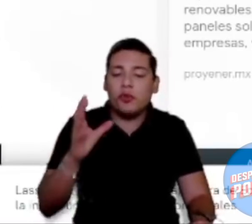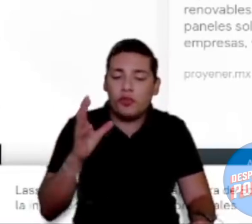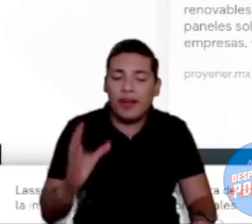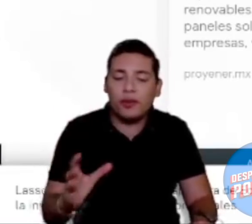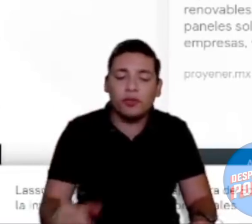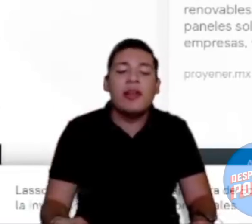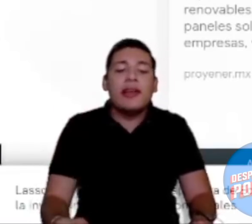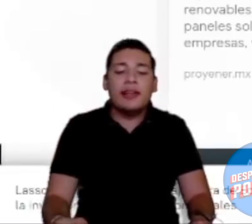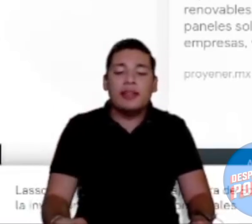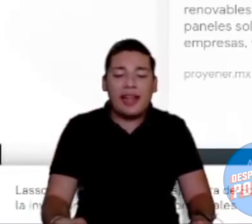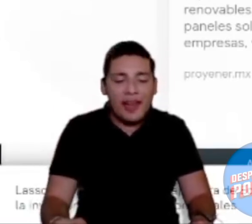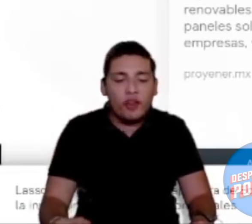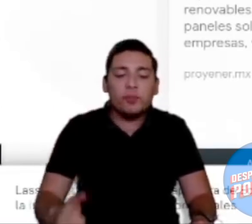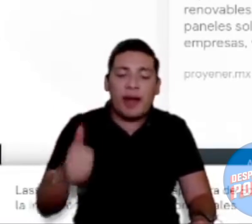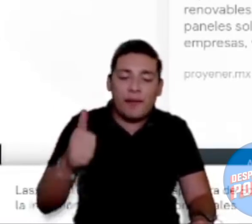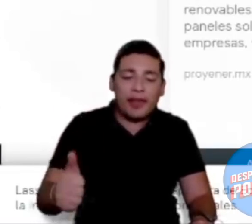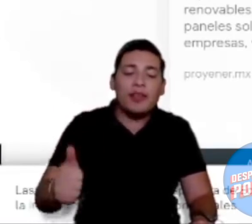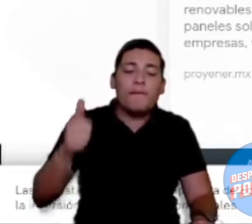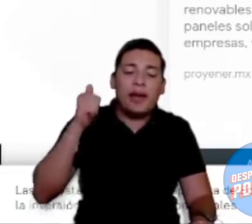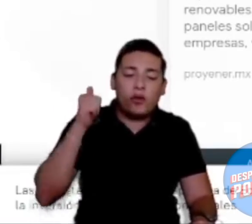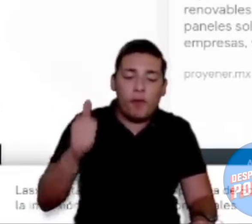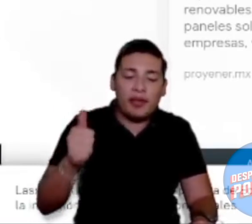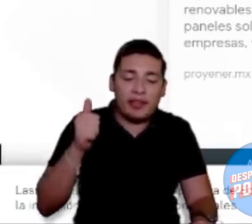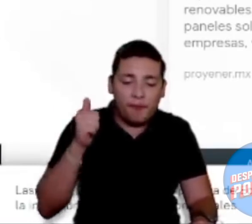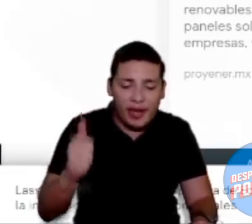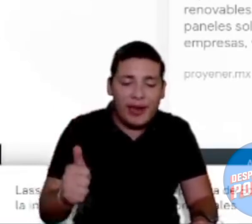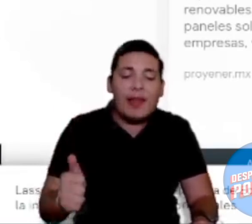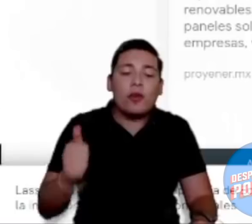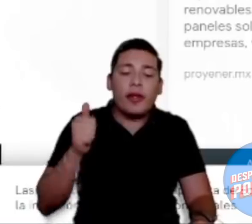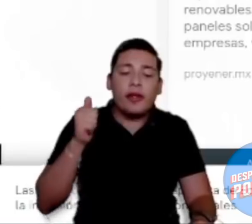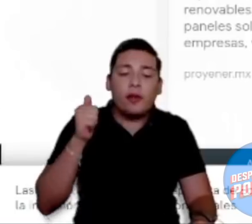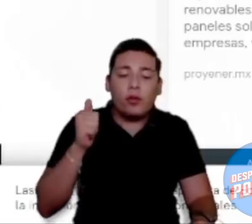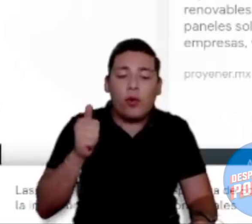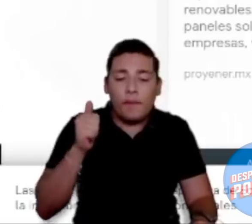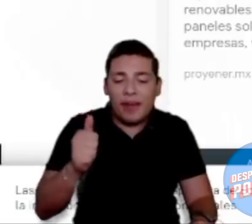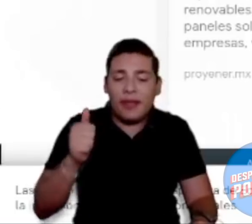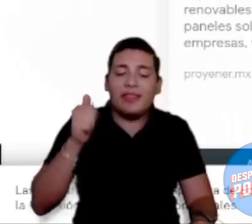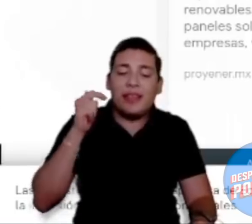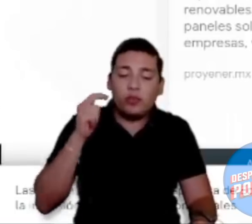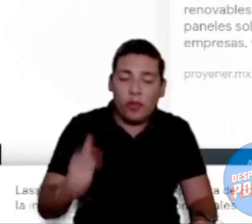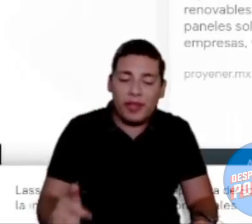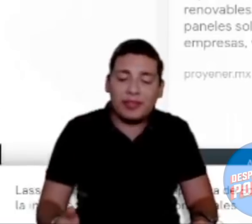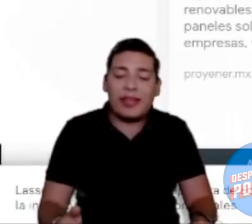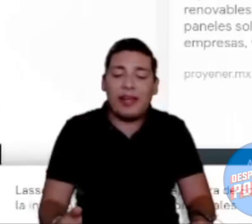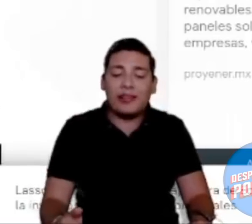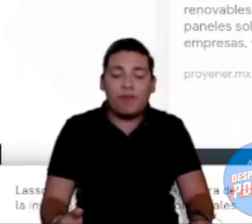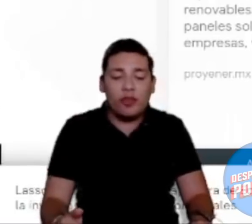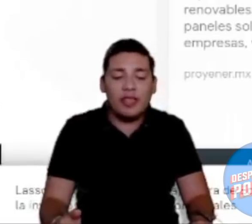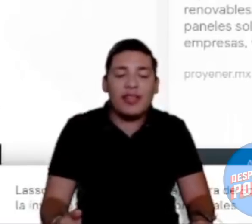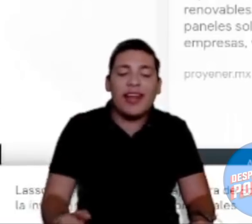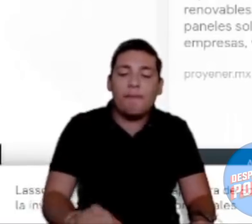vendieron 18 bancos, entre ellos Banamex, Bancomer Serfil, Comermex y Somex, que